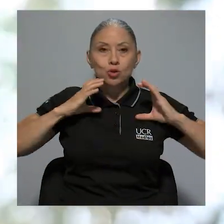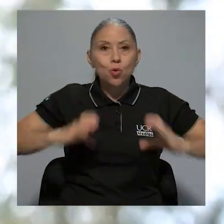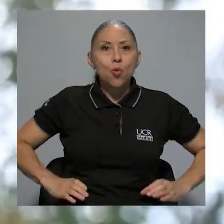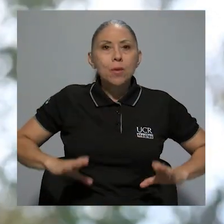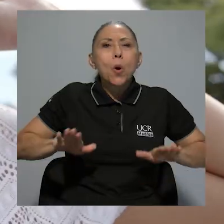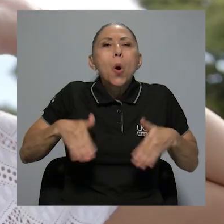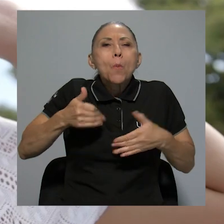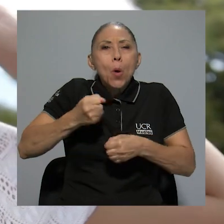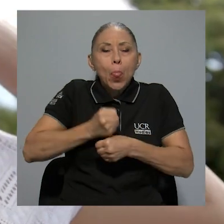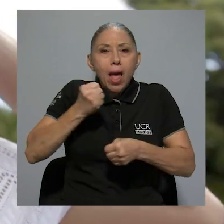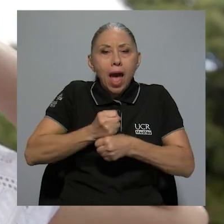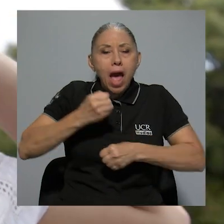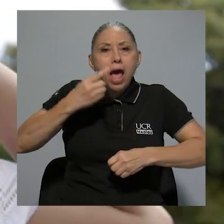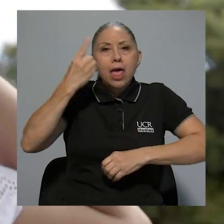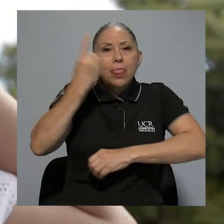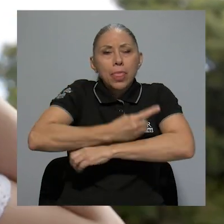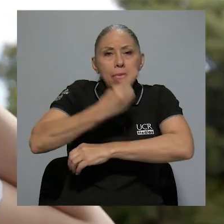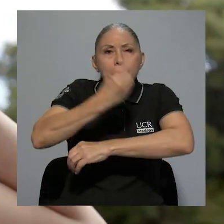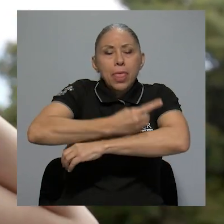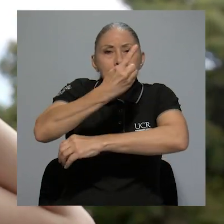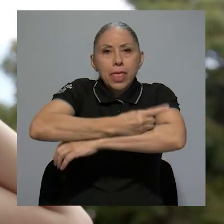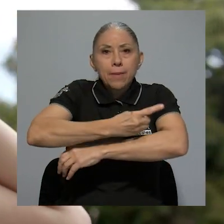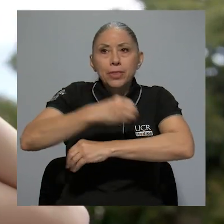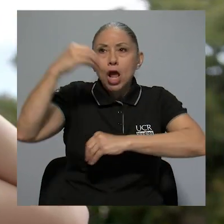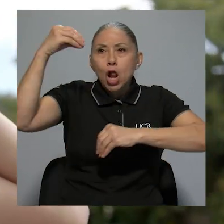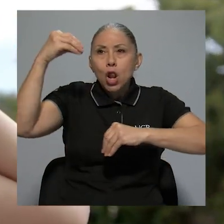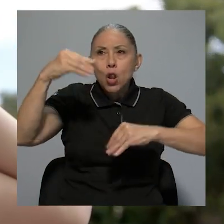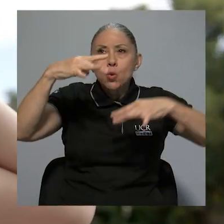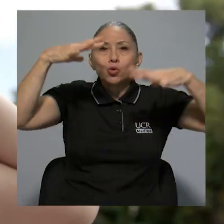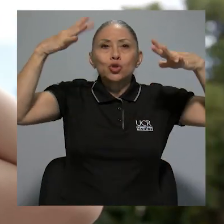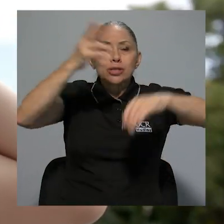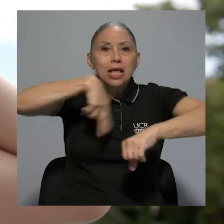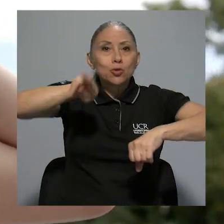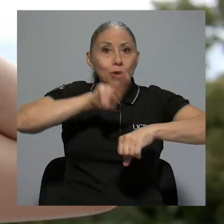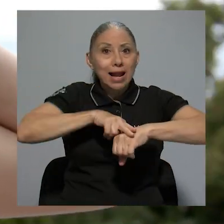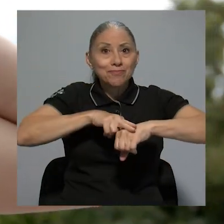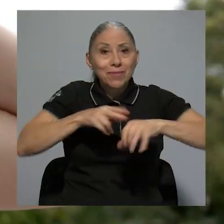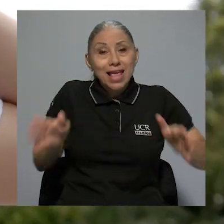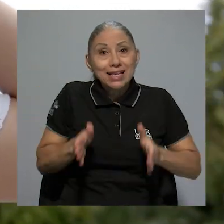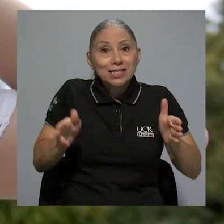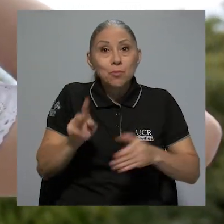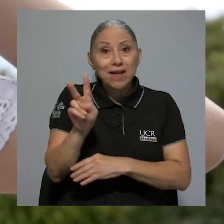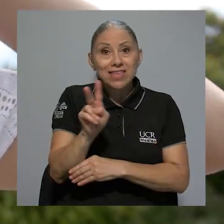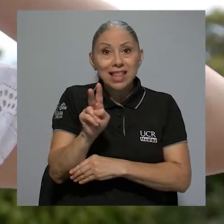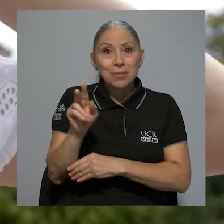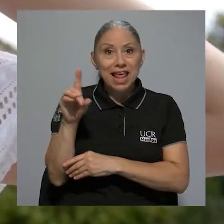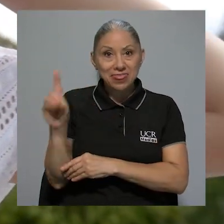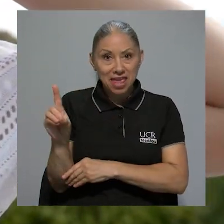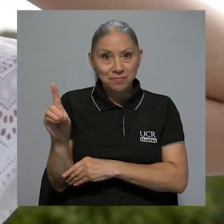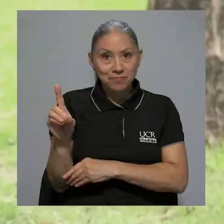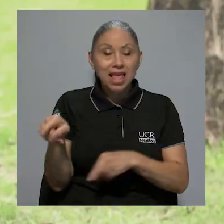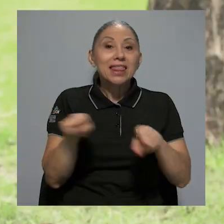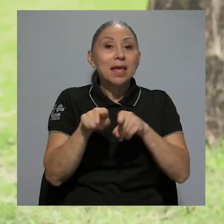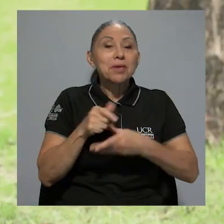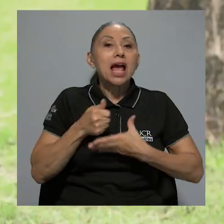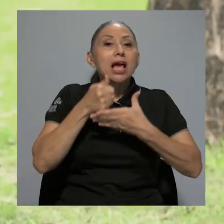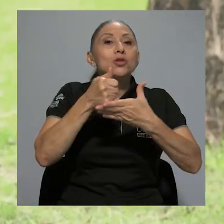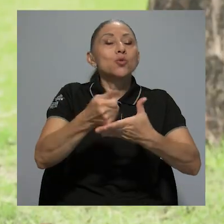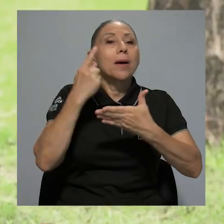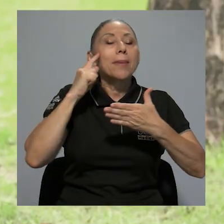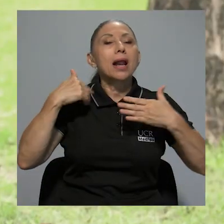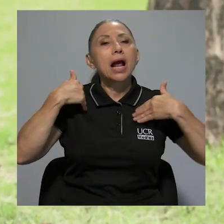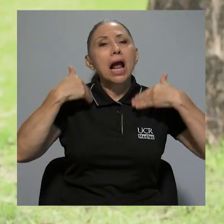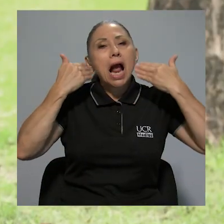con día. La luz natural estimula la producción de vitamina D, ayuda a reducir el cansancio, mejora